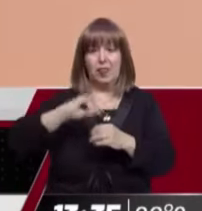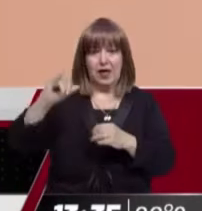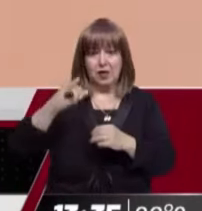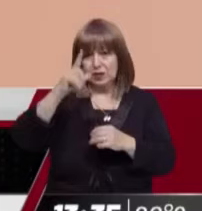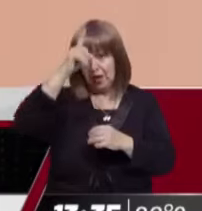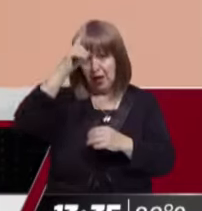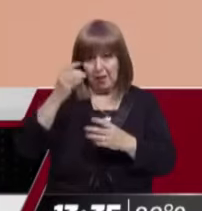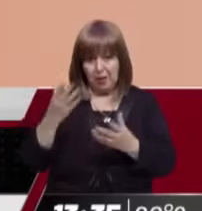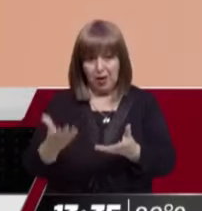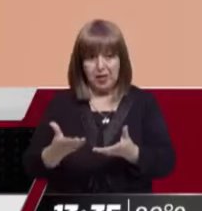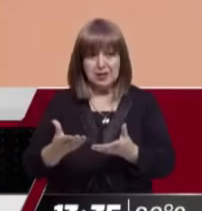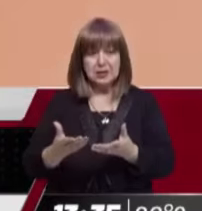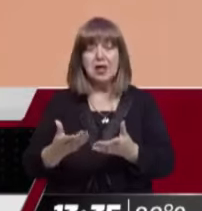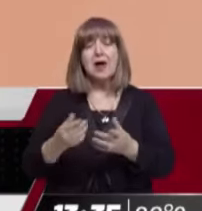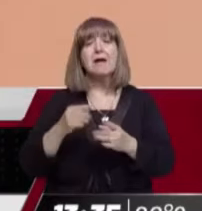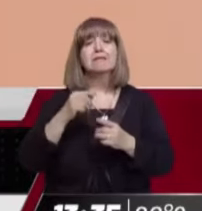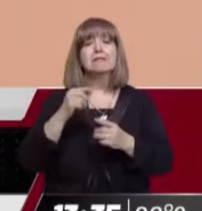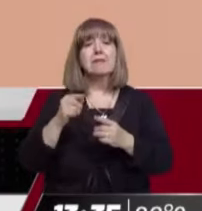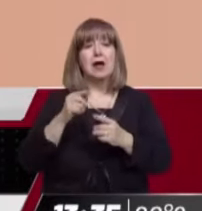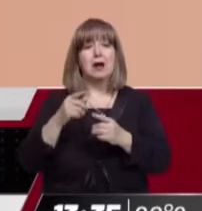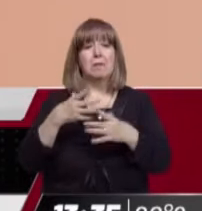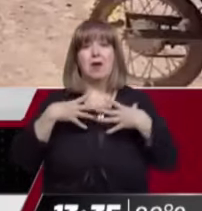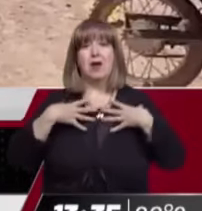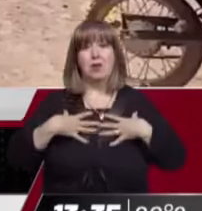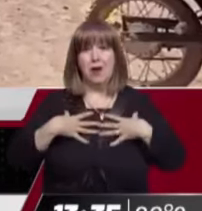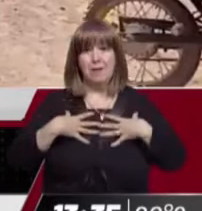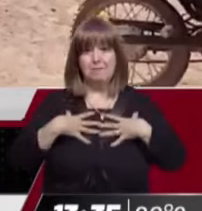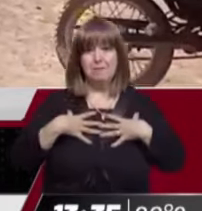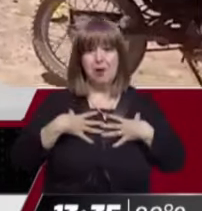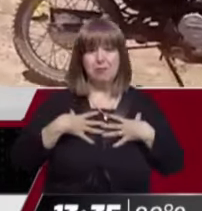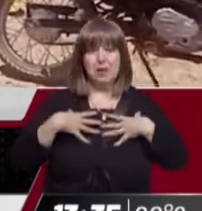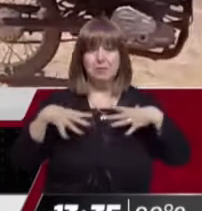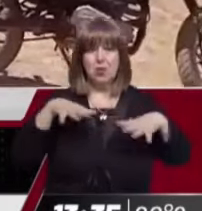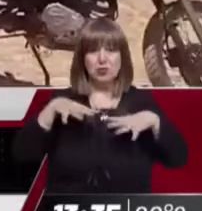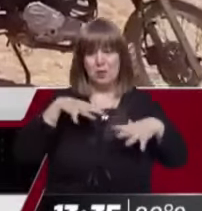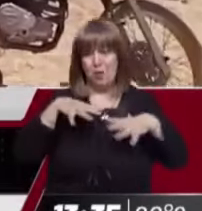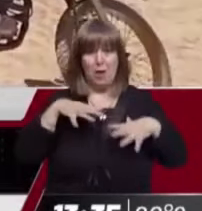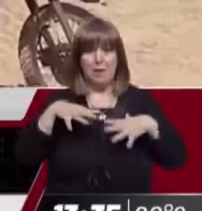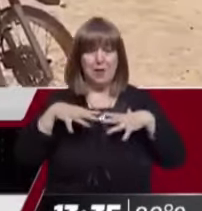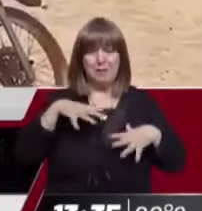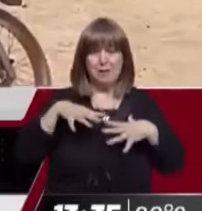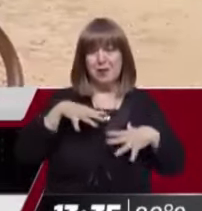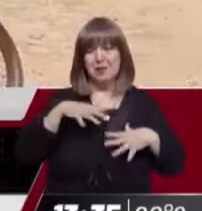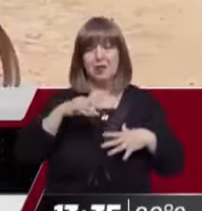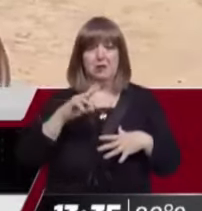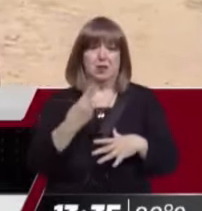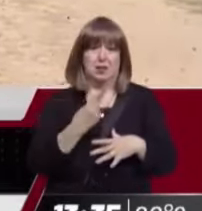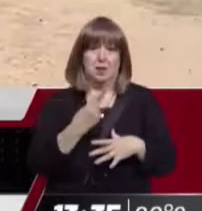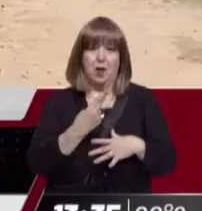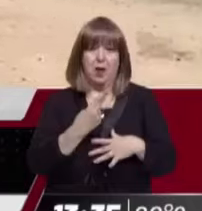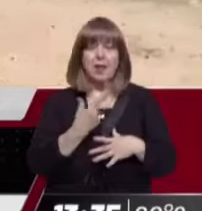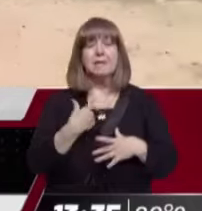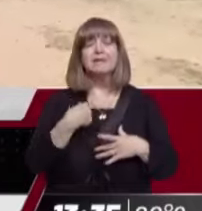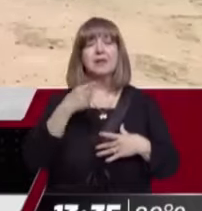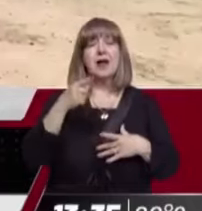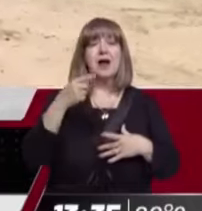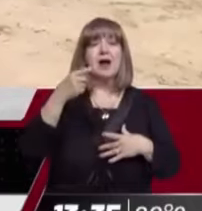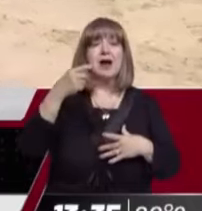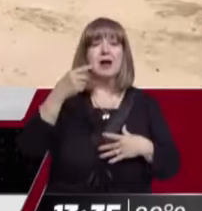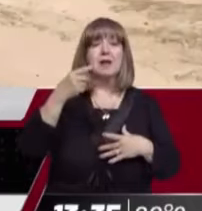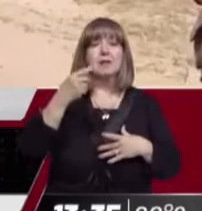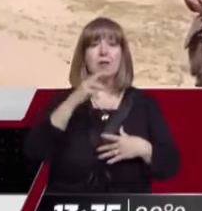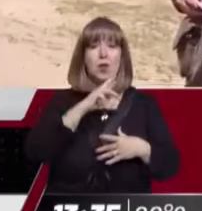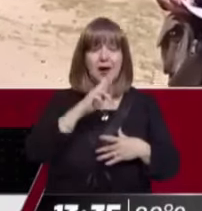asunto. Pero antes de continuar contándoles los detalles, quiero invitarlos a escuchar a Nadia Piña, que es integrante de la Asociación Protectora de